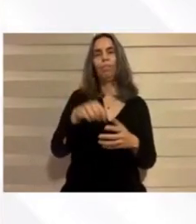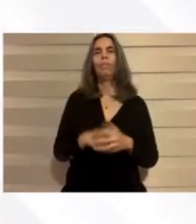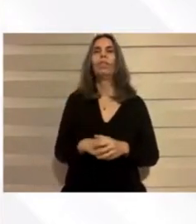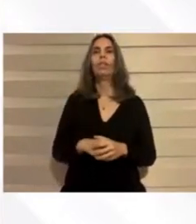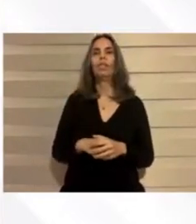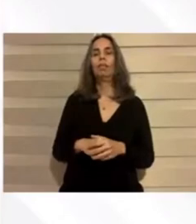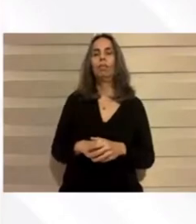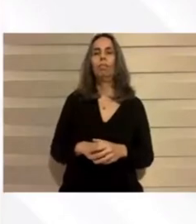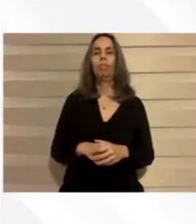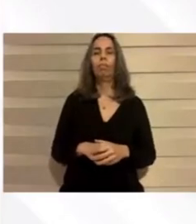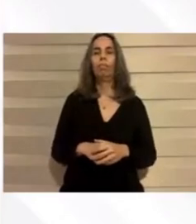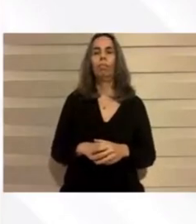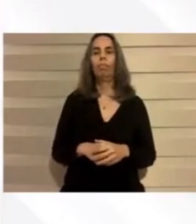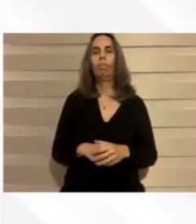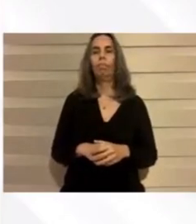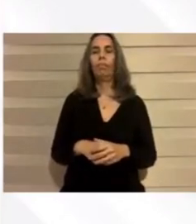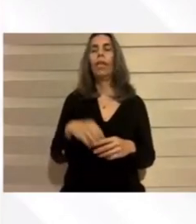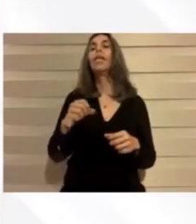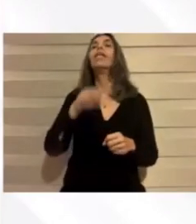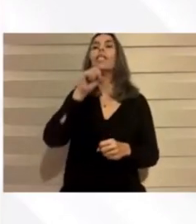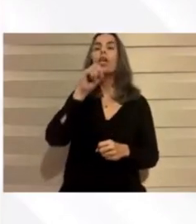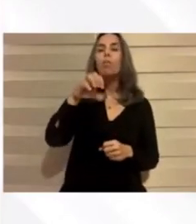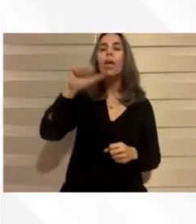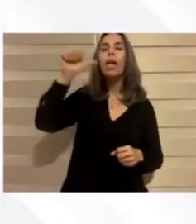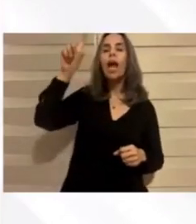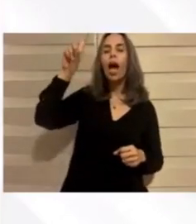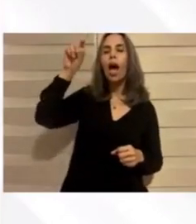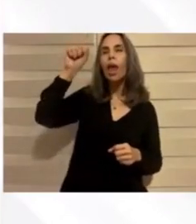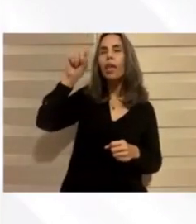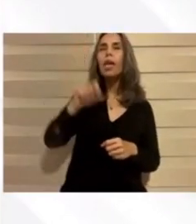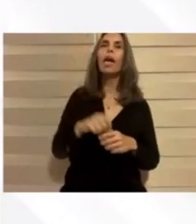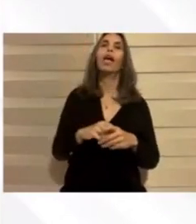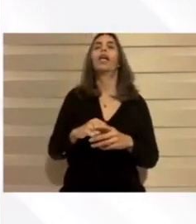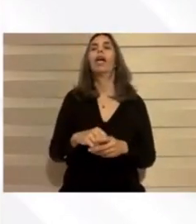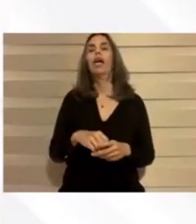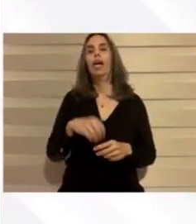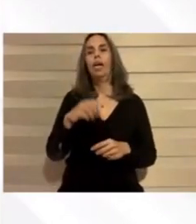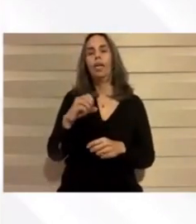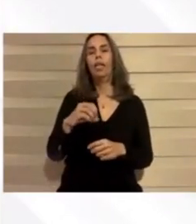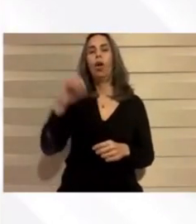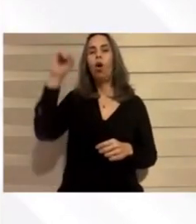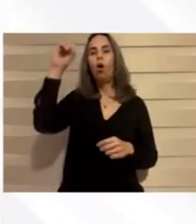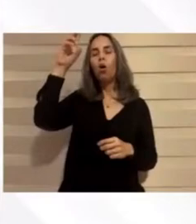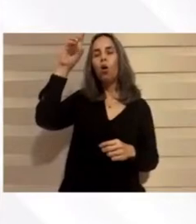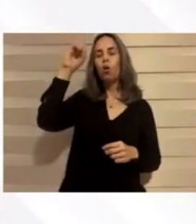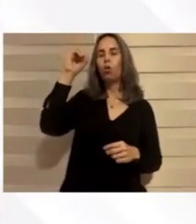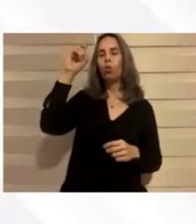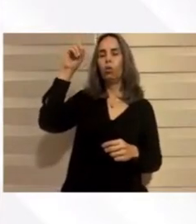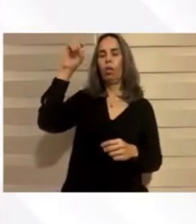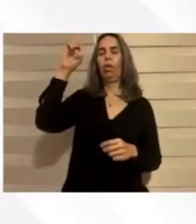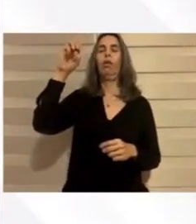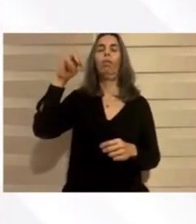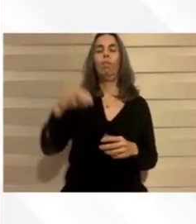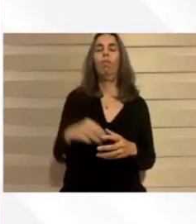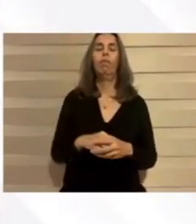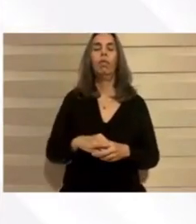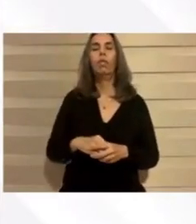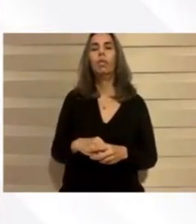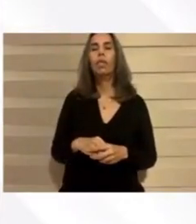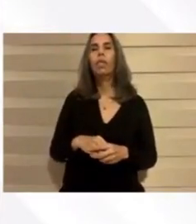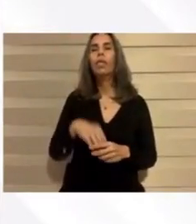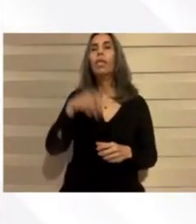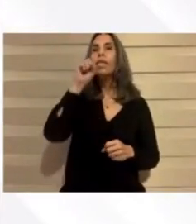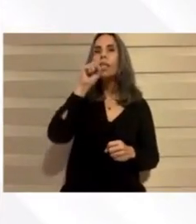a Adriana Montejano, coordinadora de Asuntos Públicos del Centro de la OCDE en México para América Latina, y por supuesto a nuestra